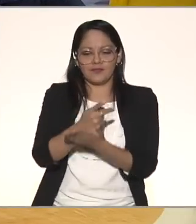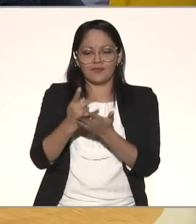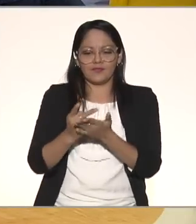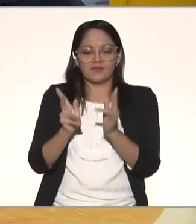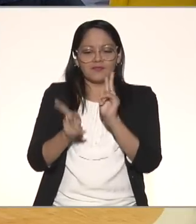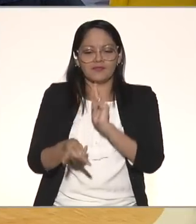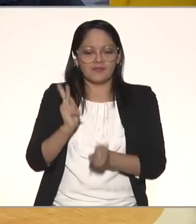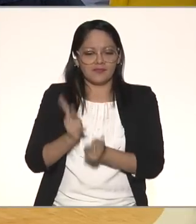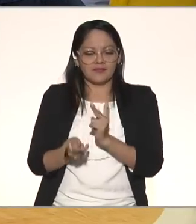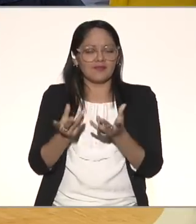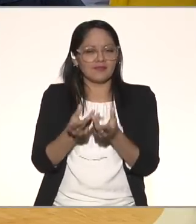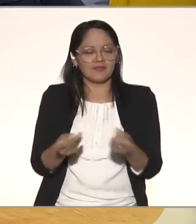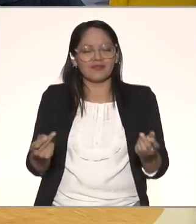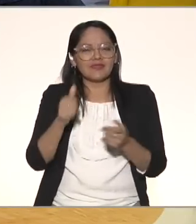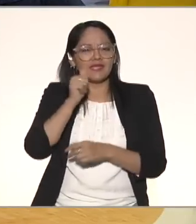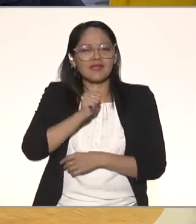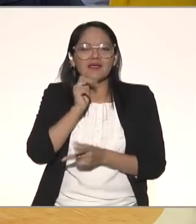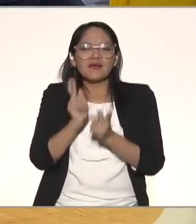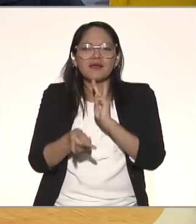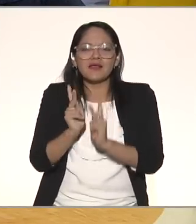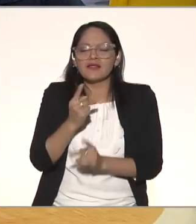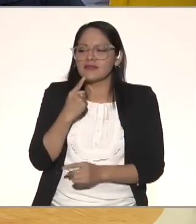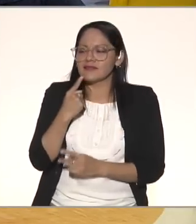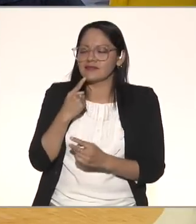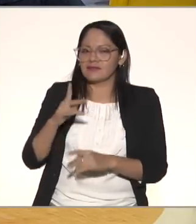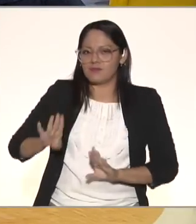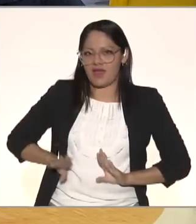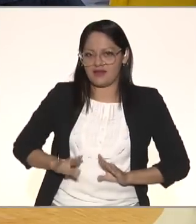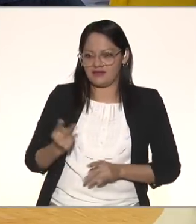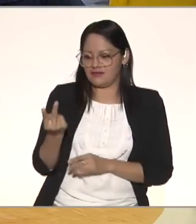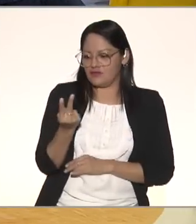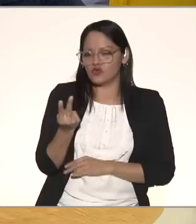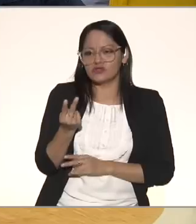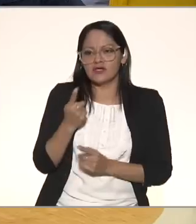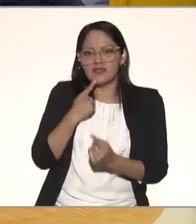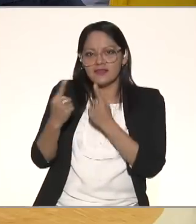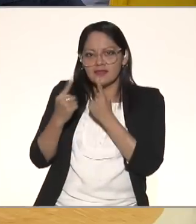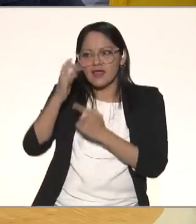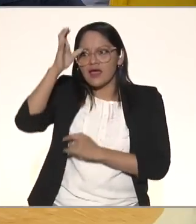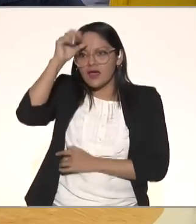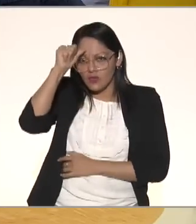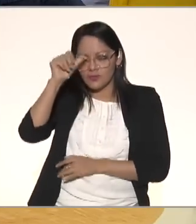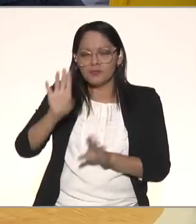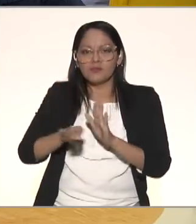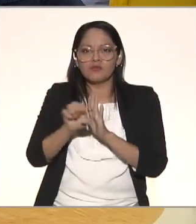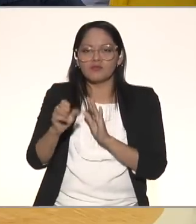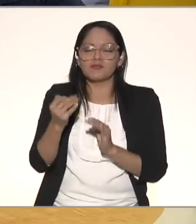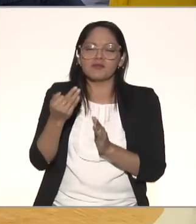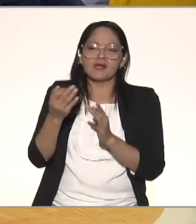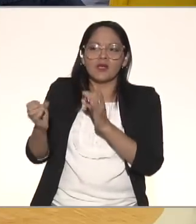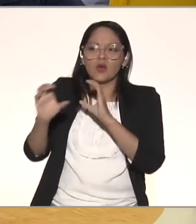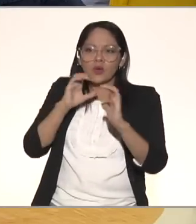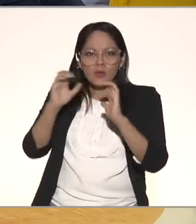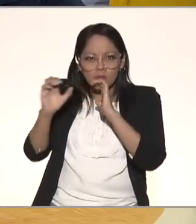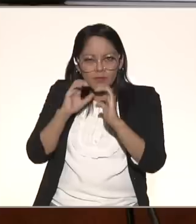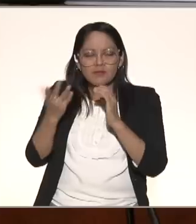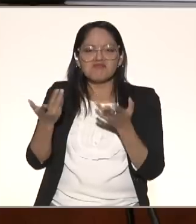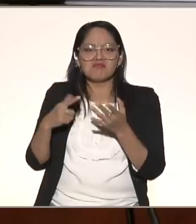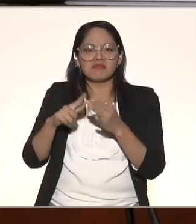hablado mucho y siempre hablamos de llegar a acuerdos con tu pareja. Hablar de esa comunicación y esos